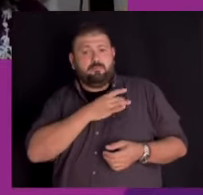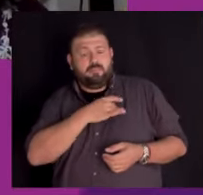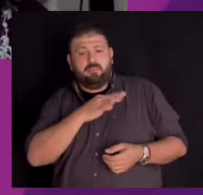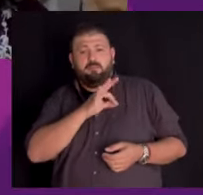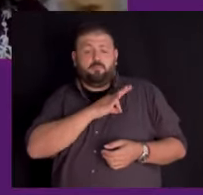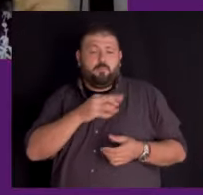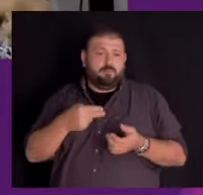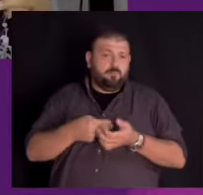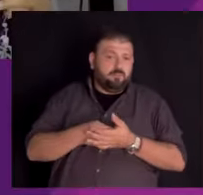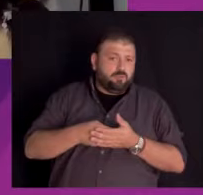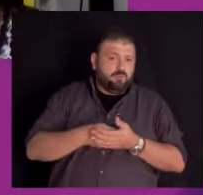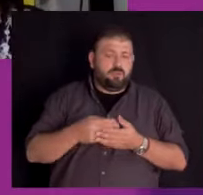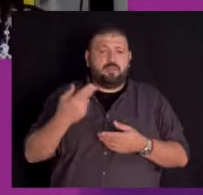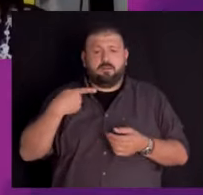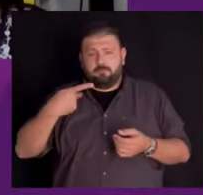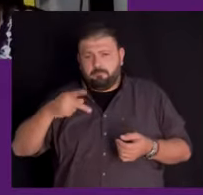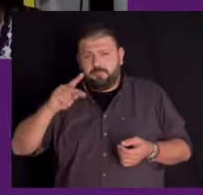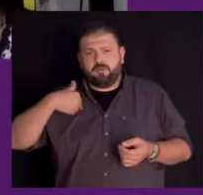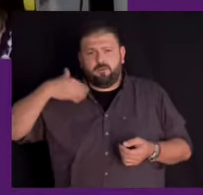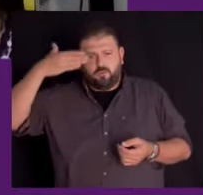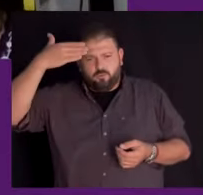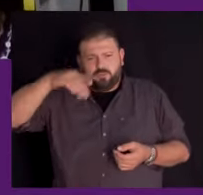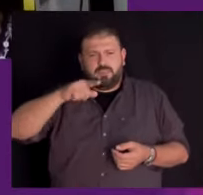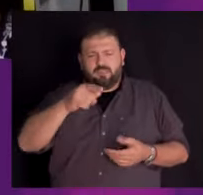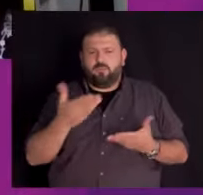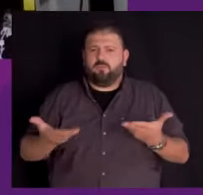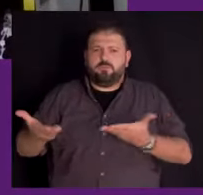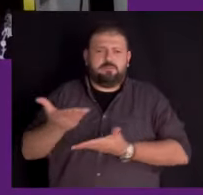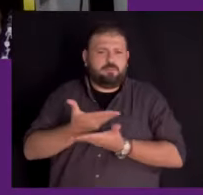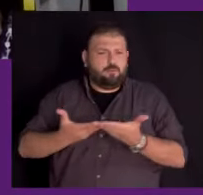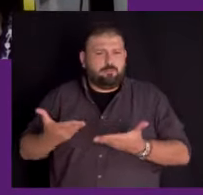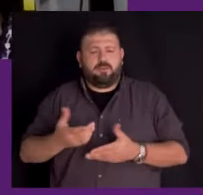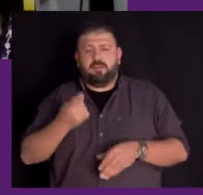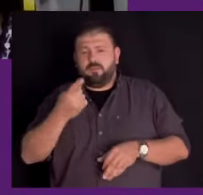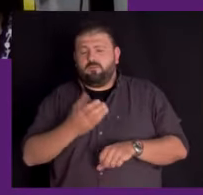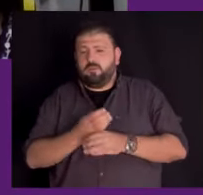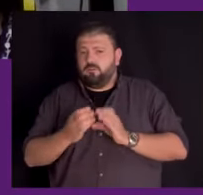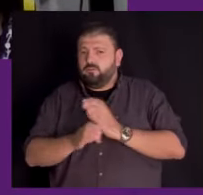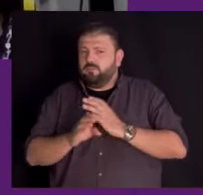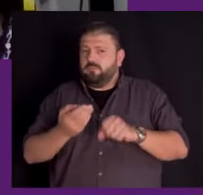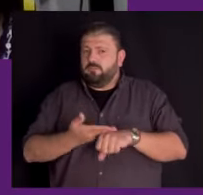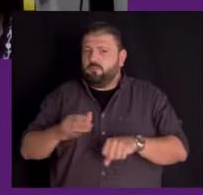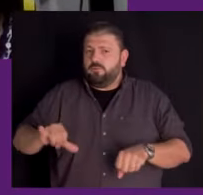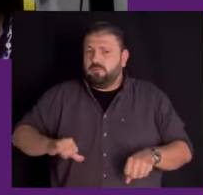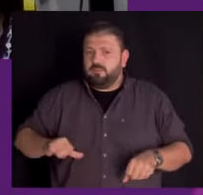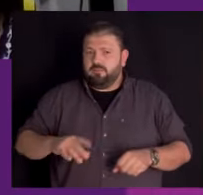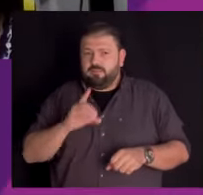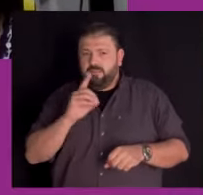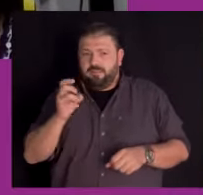esconder, pero sé que nos vas a compartir algo súper interesante también de esto.